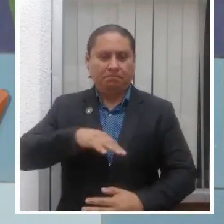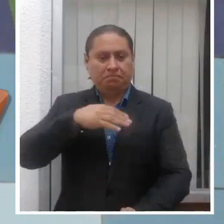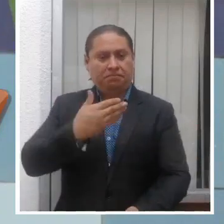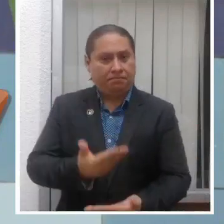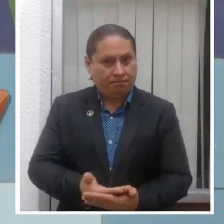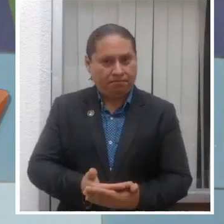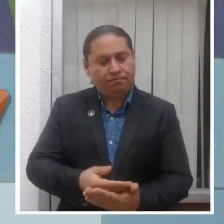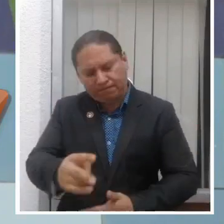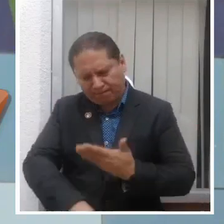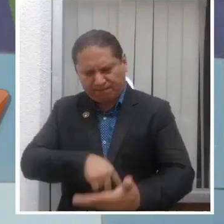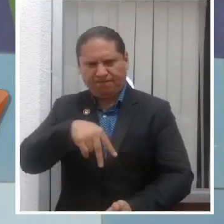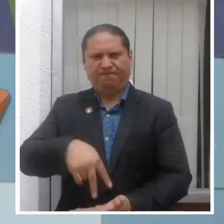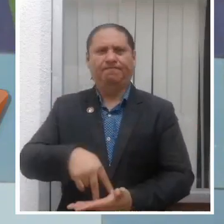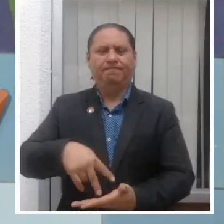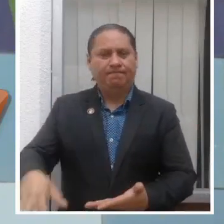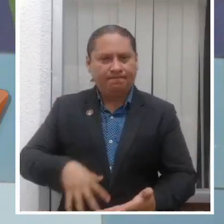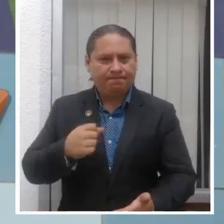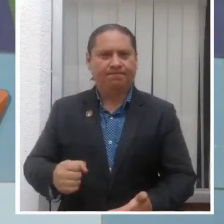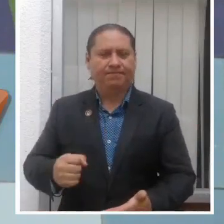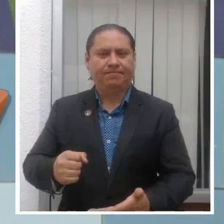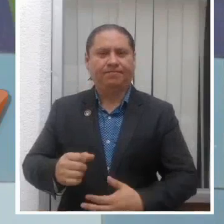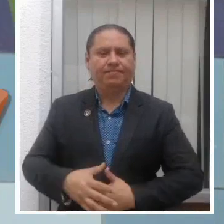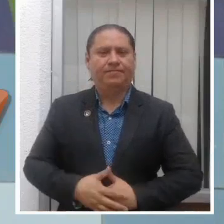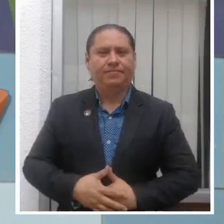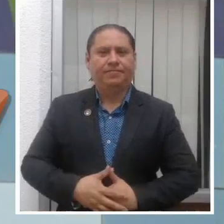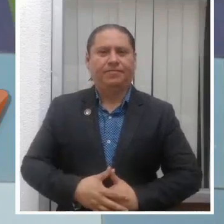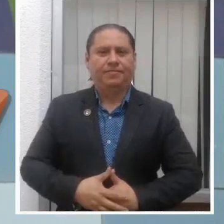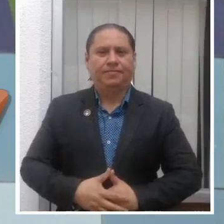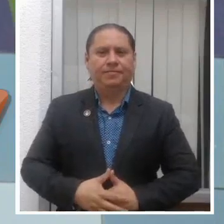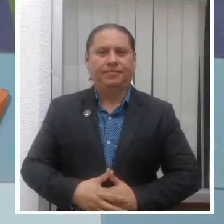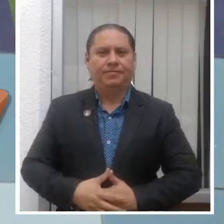me levanto con mayor fortaleza.